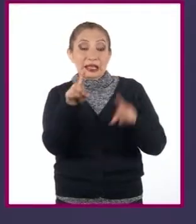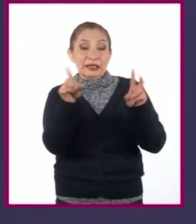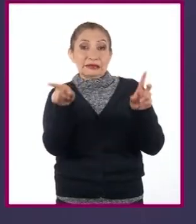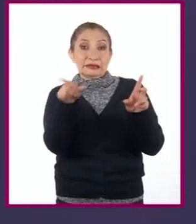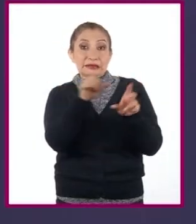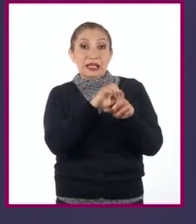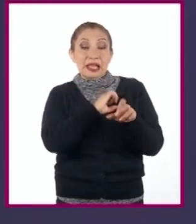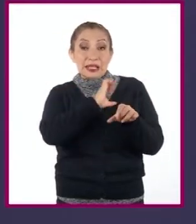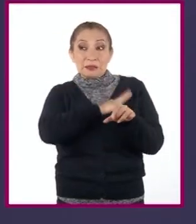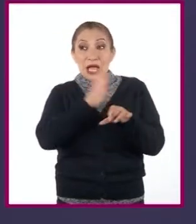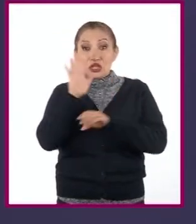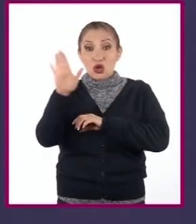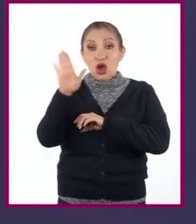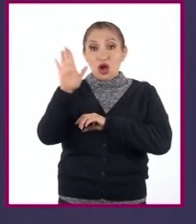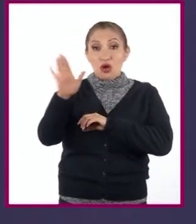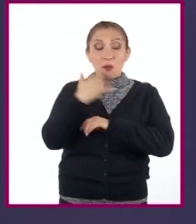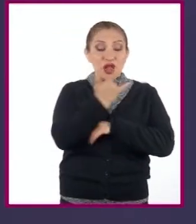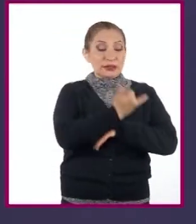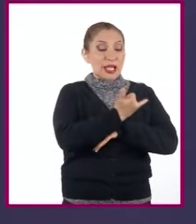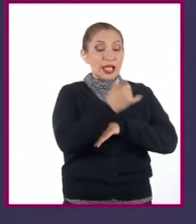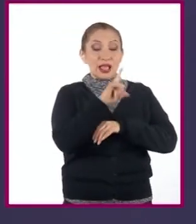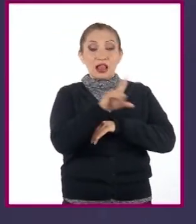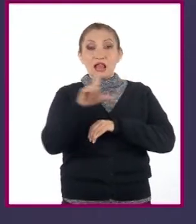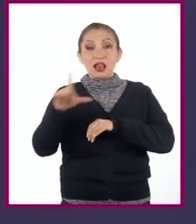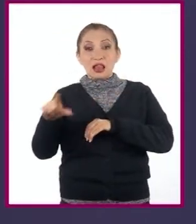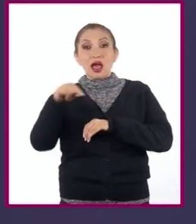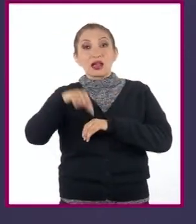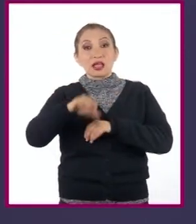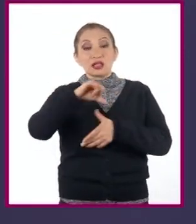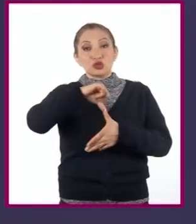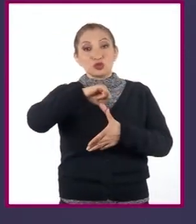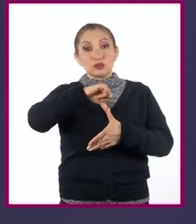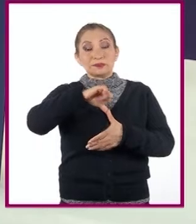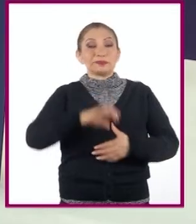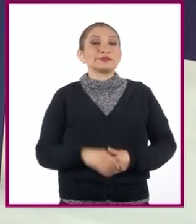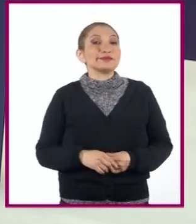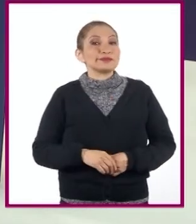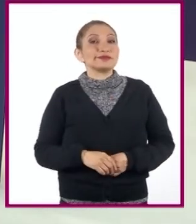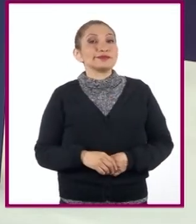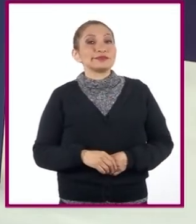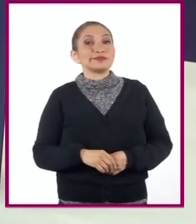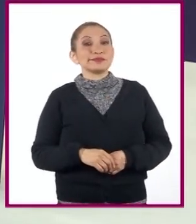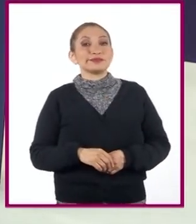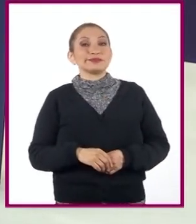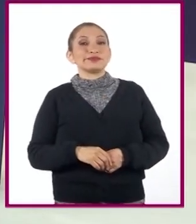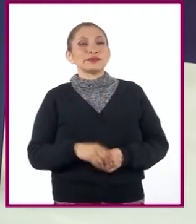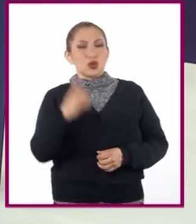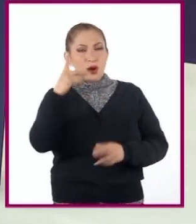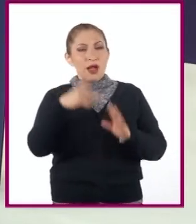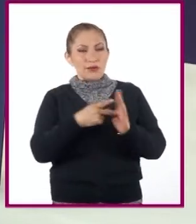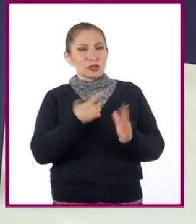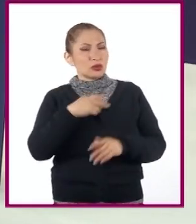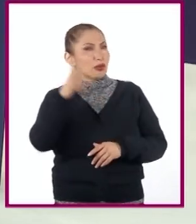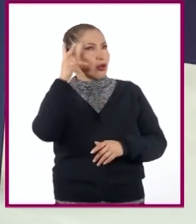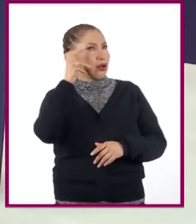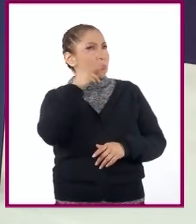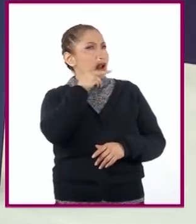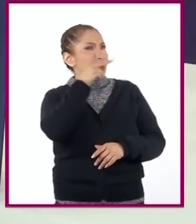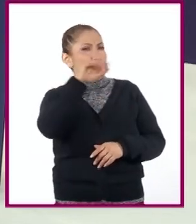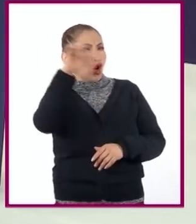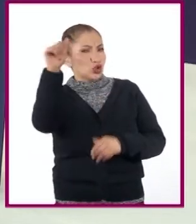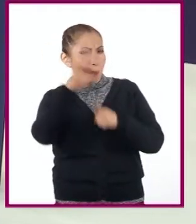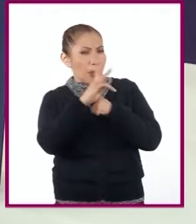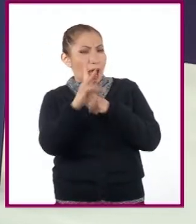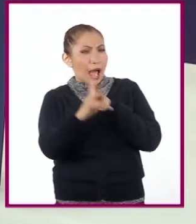particular de España o el de la Y y doble L en el sur de América. Alguna vez he escuchado a personas de